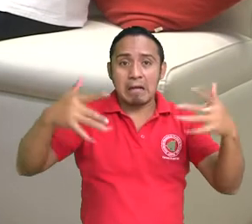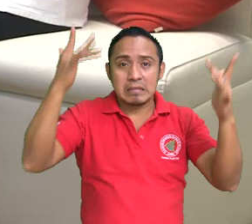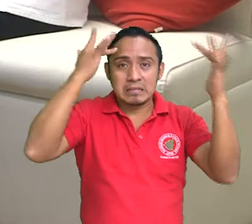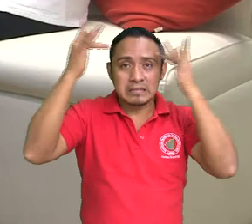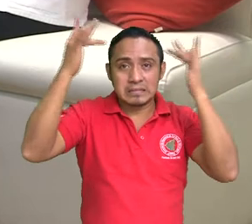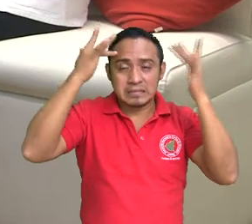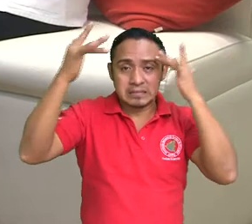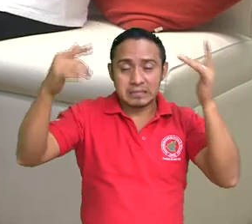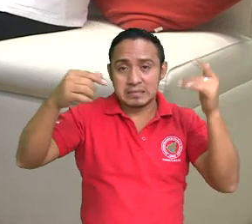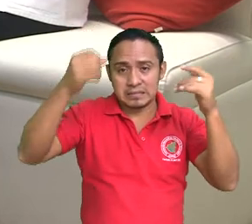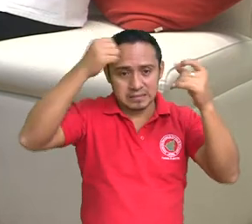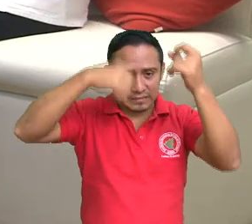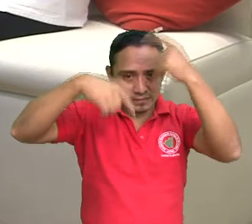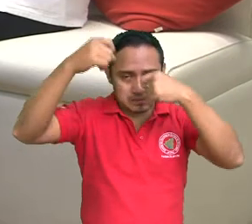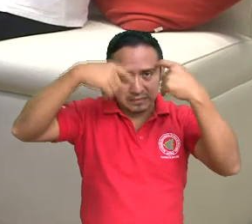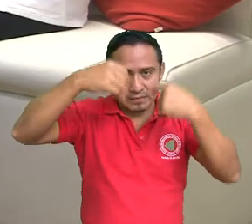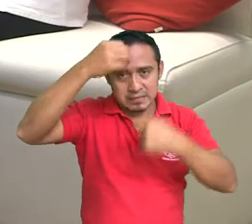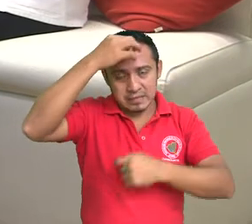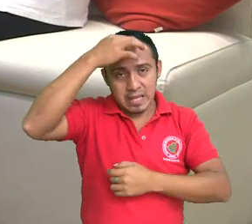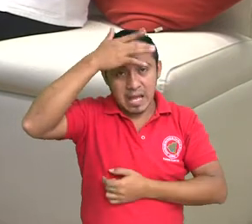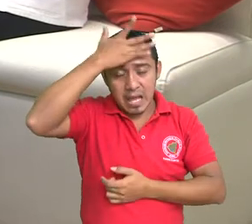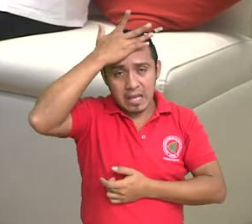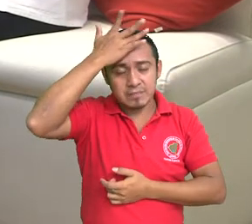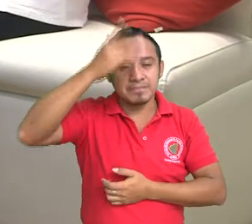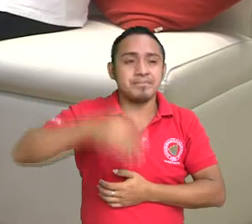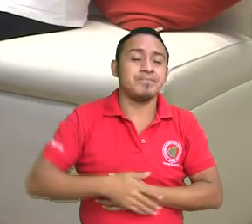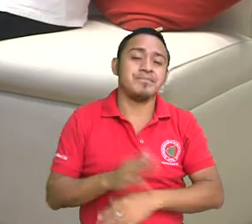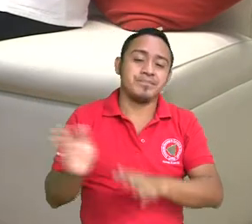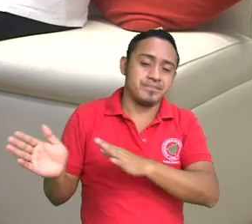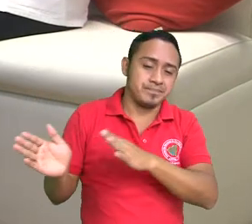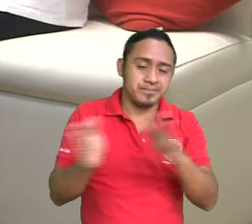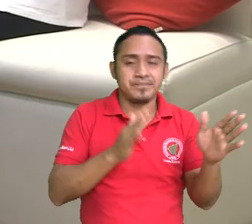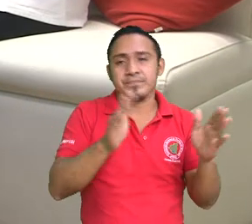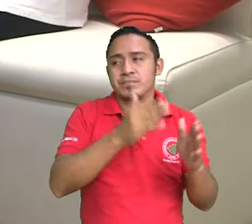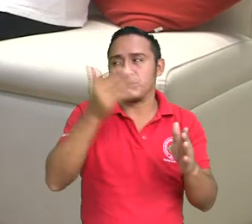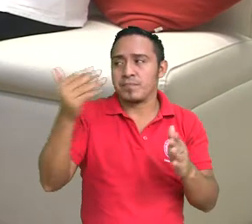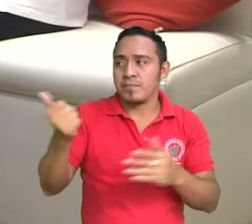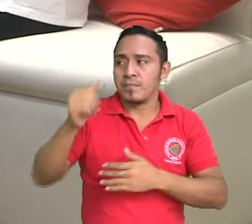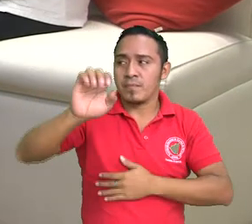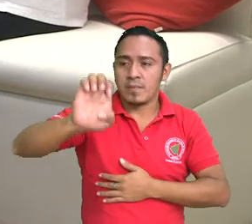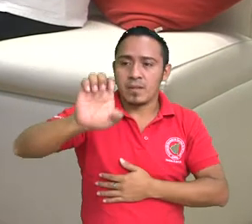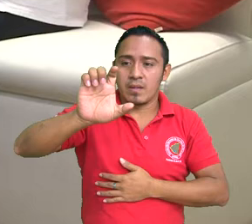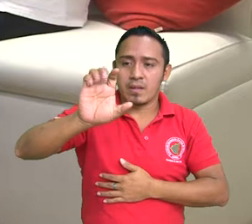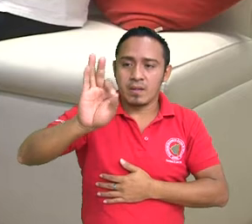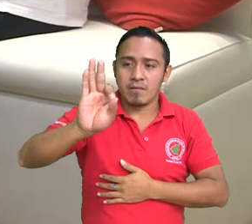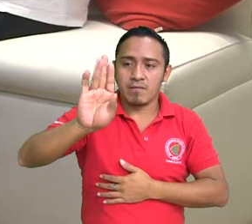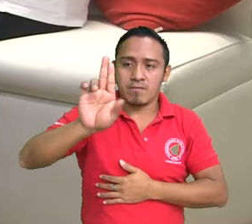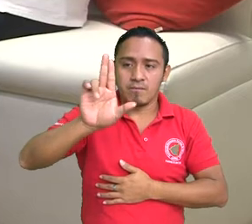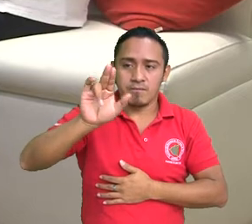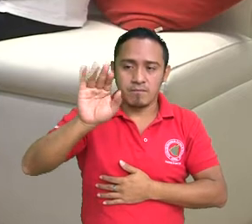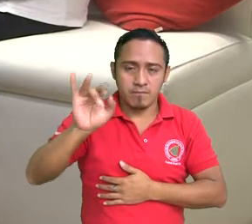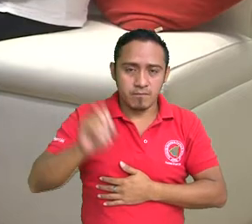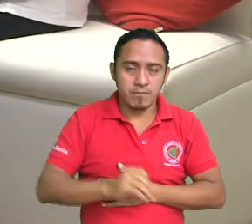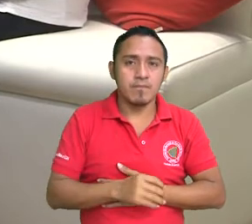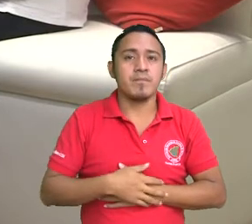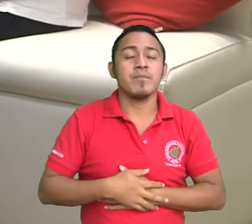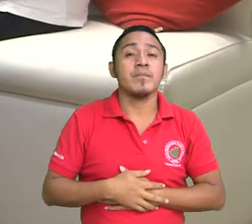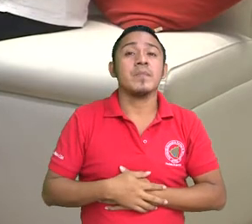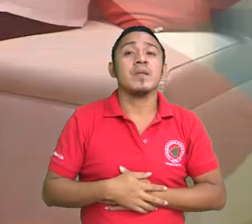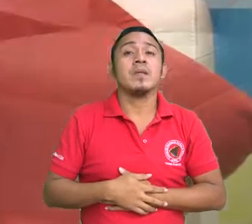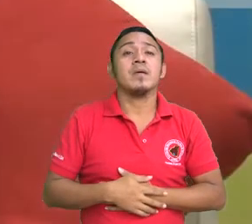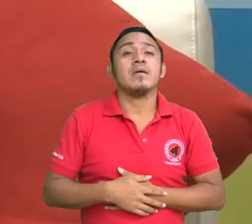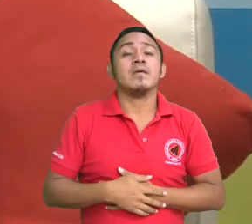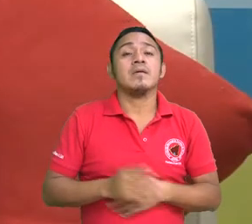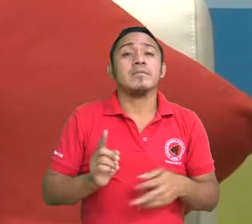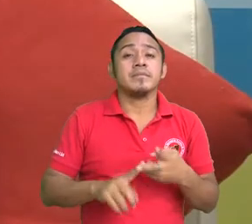es una alopecia androgenética, como te estaba diciendo. Otra de las más comunes, bueno, el efluvio telógeno, la alopecia androgenética también es muy